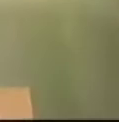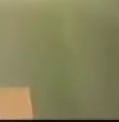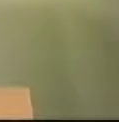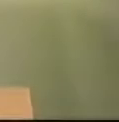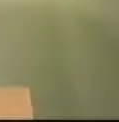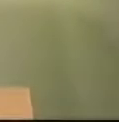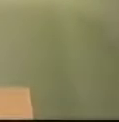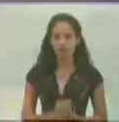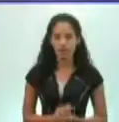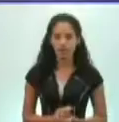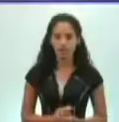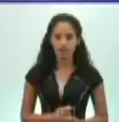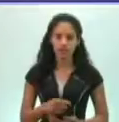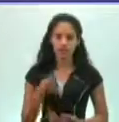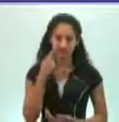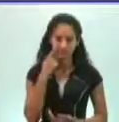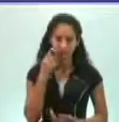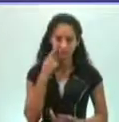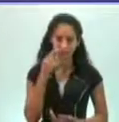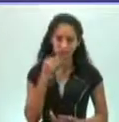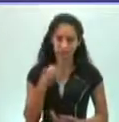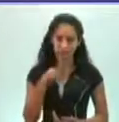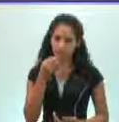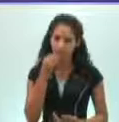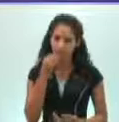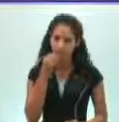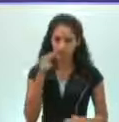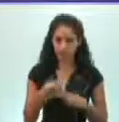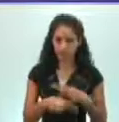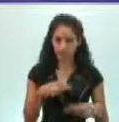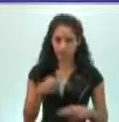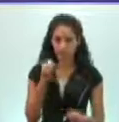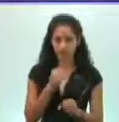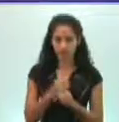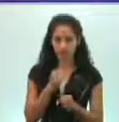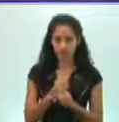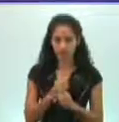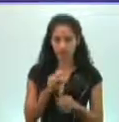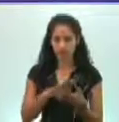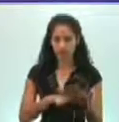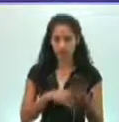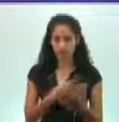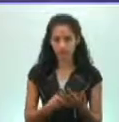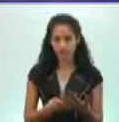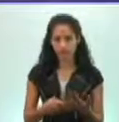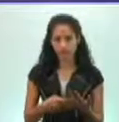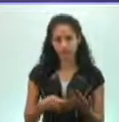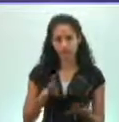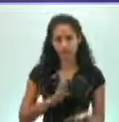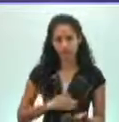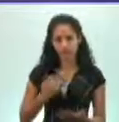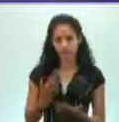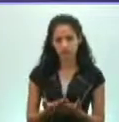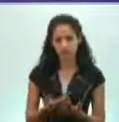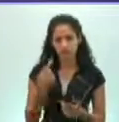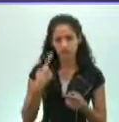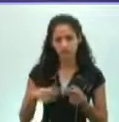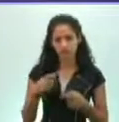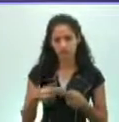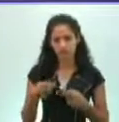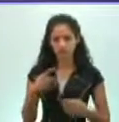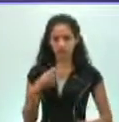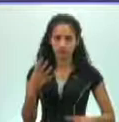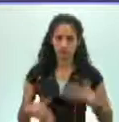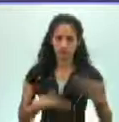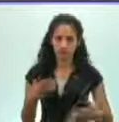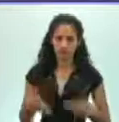Ya viste cómo podemos proceder para trabajar en una tabla. Ahora te propongo otra actividad. En este caso,